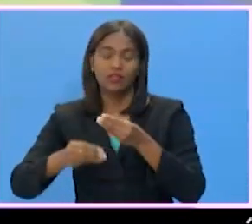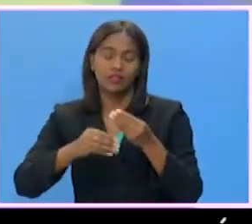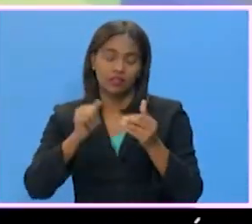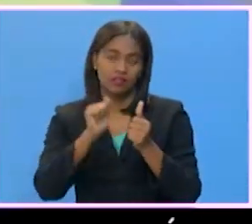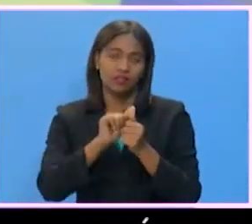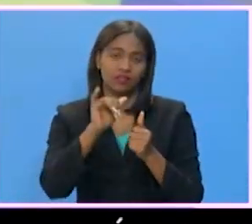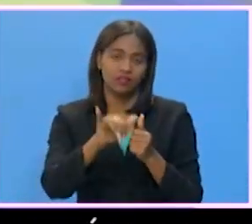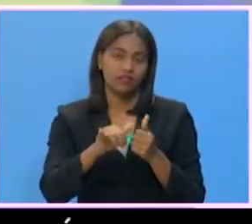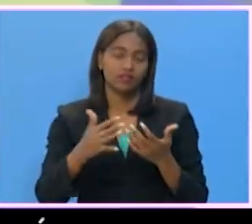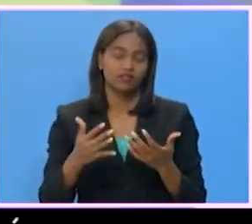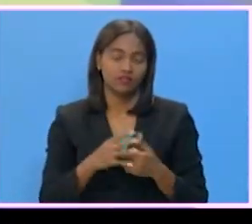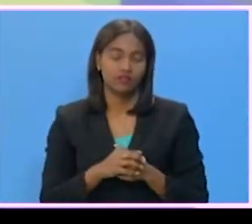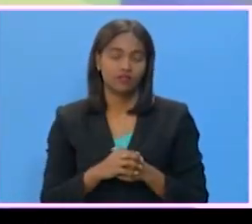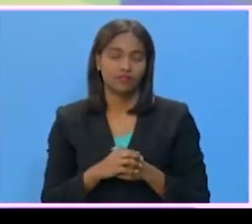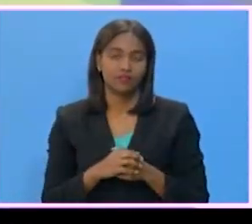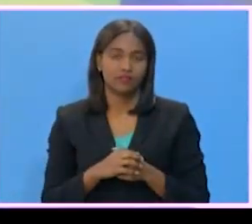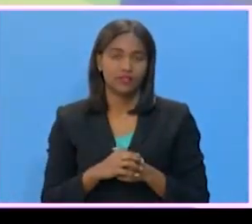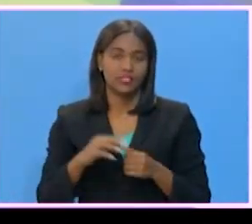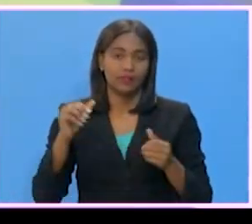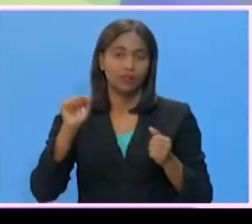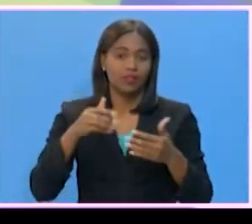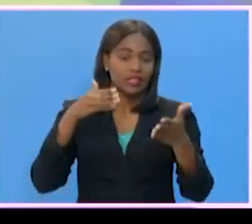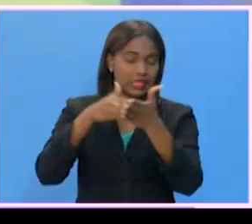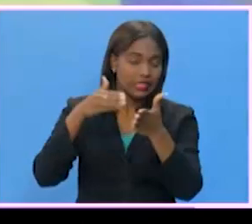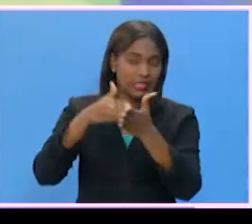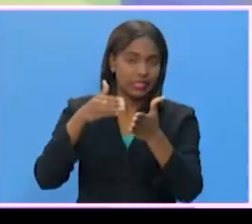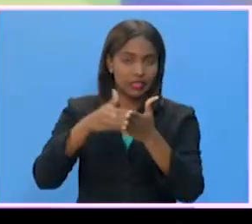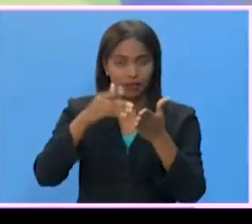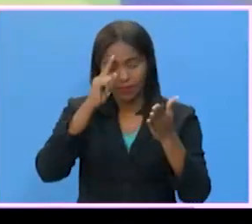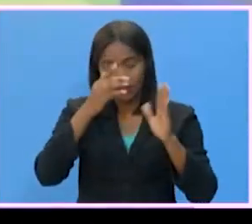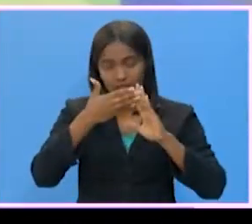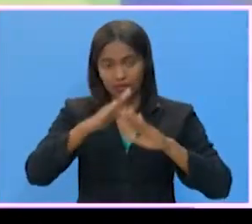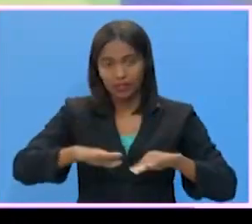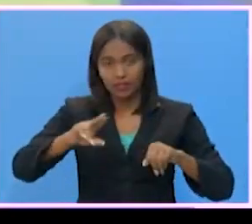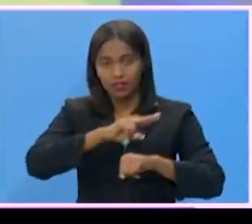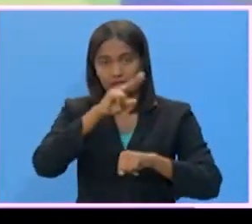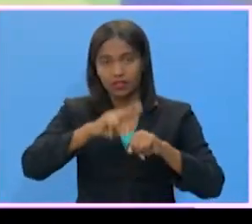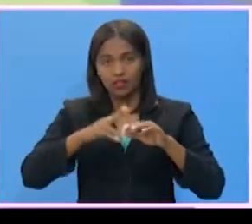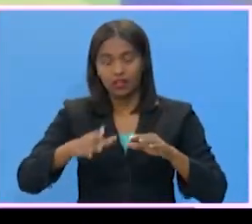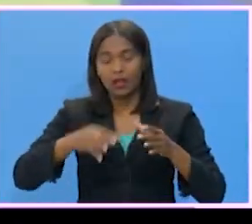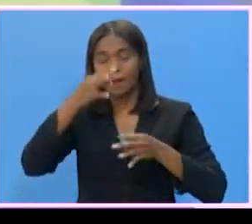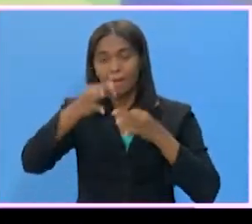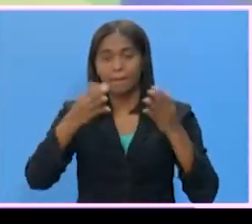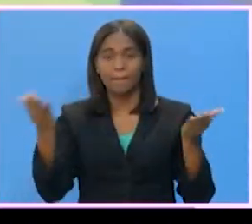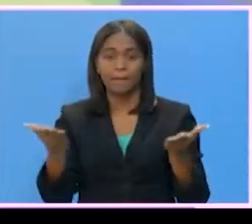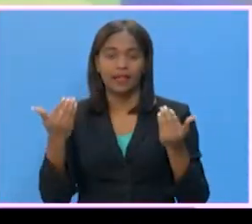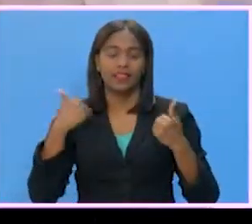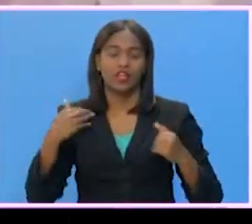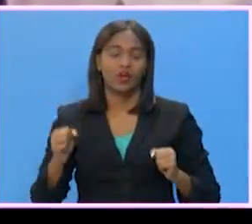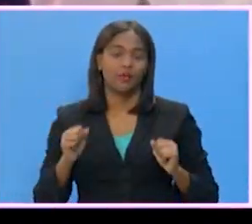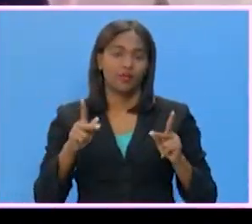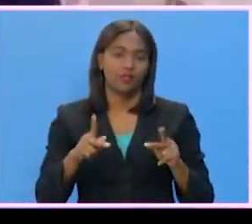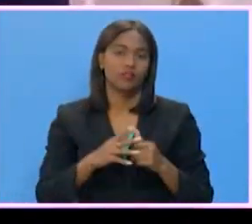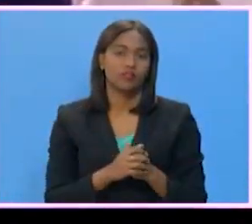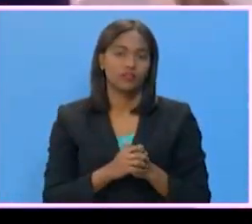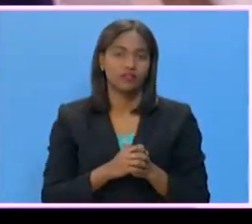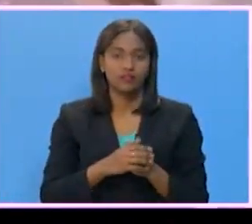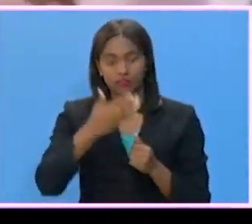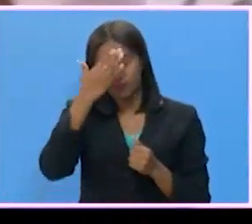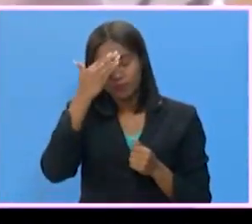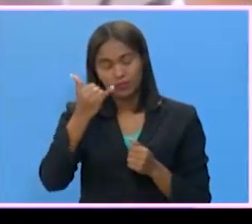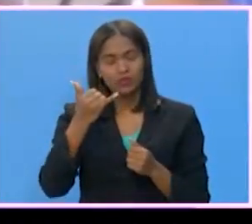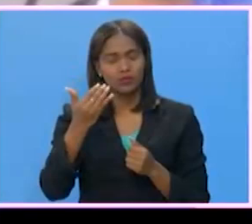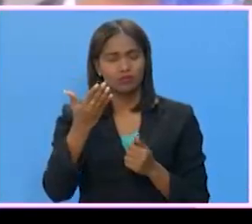forwarders, agentes aduanales, atacar a nivel internacional y decir, aquí están las oportunidades. ¿Por qué un